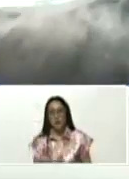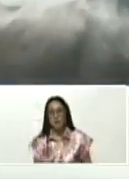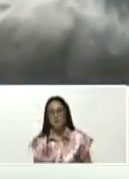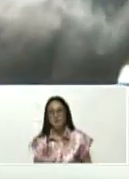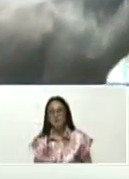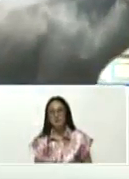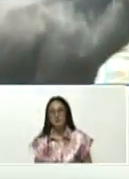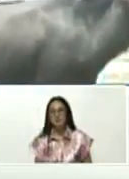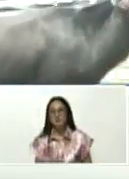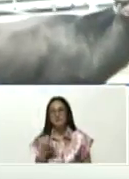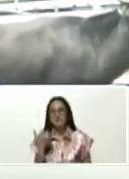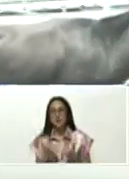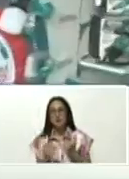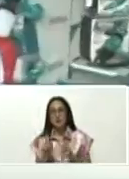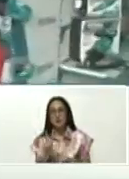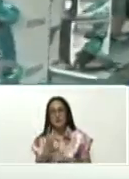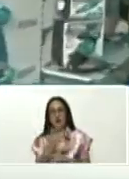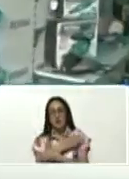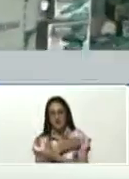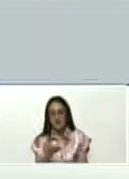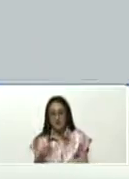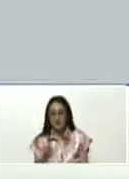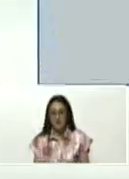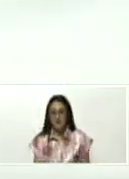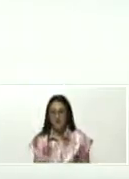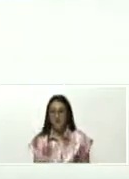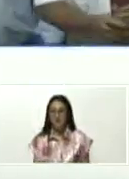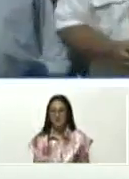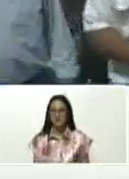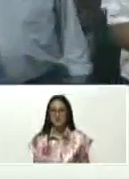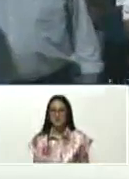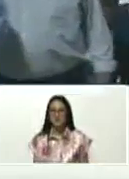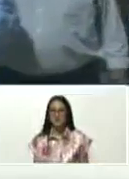decía, los últimos serán los primeros. Un abrazo, presidente.